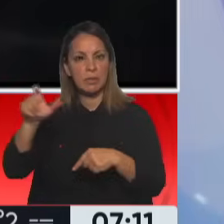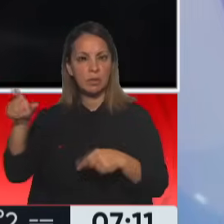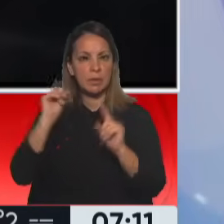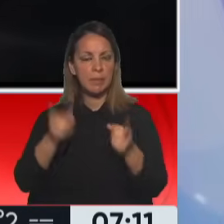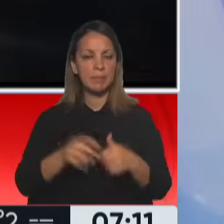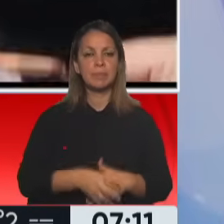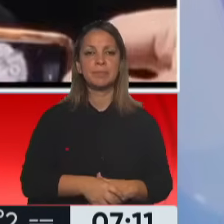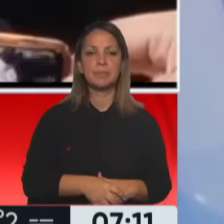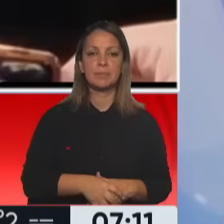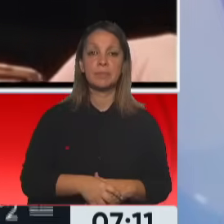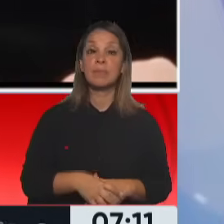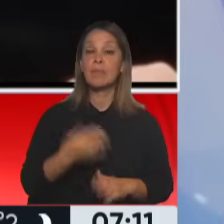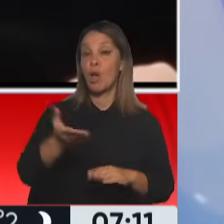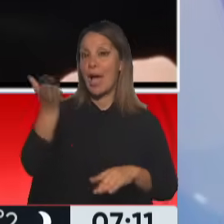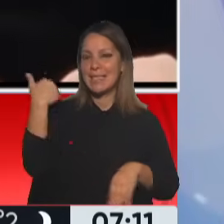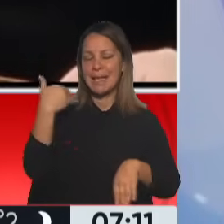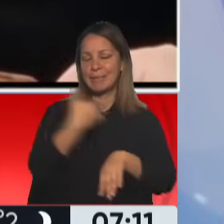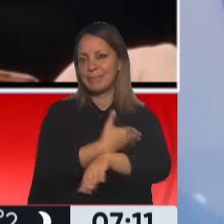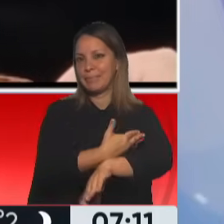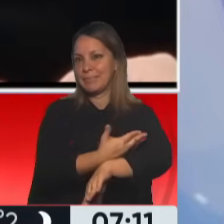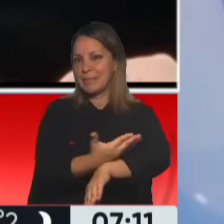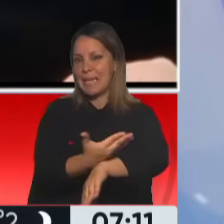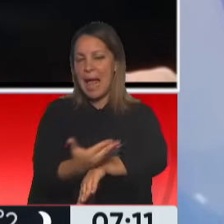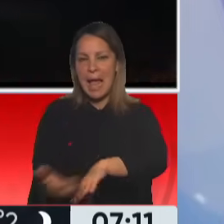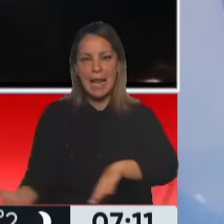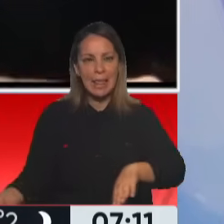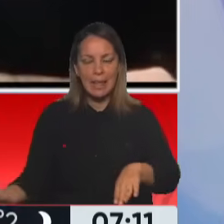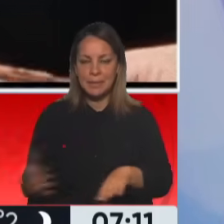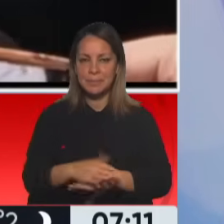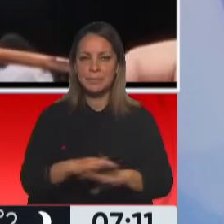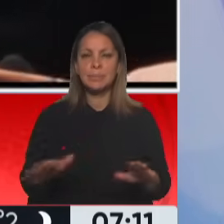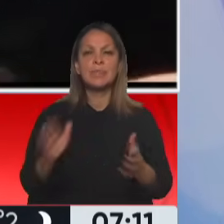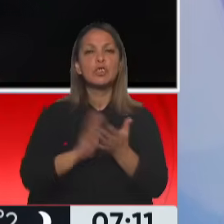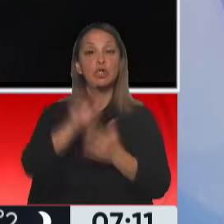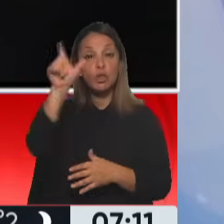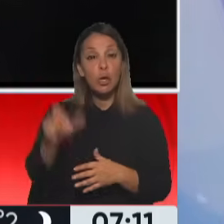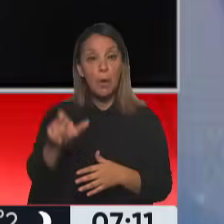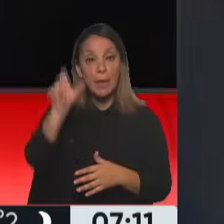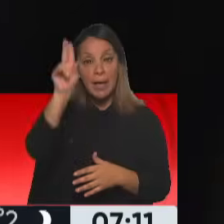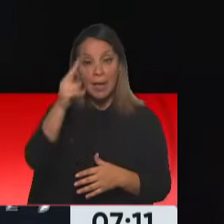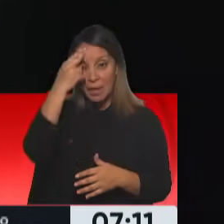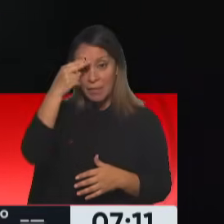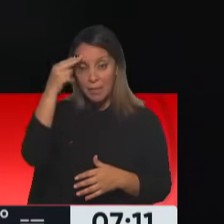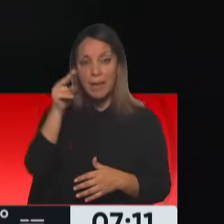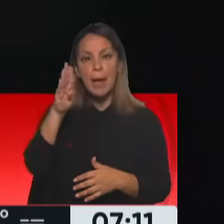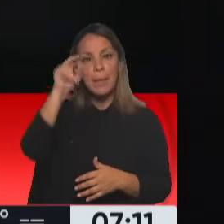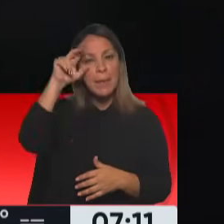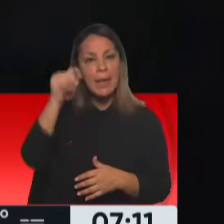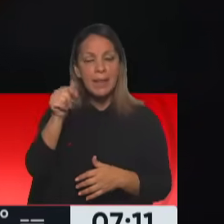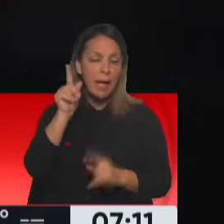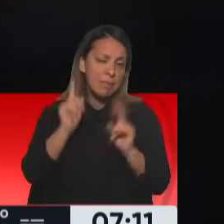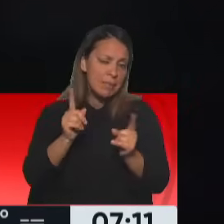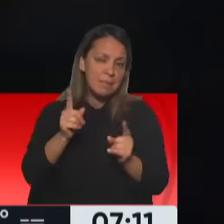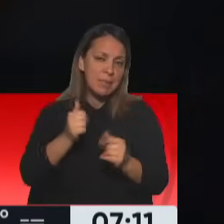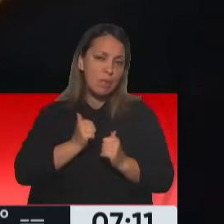Bueno, ayer terminamos tardísimo, la verdad, y con respecto a la enfermera Brenda Weber, los que esperábamos,